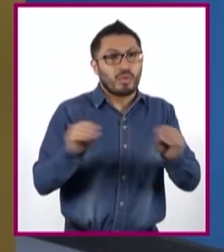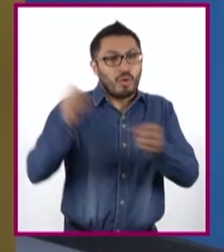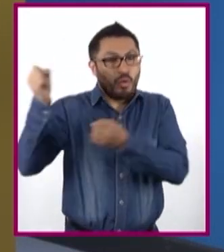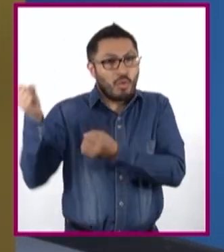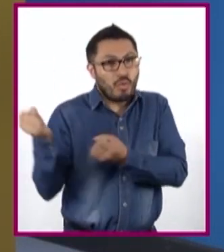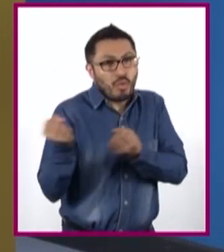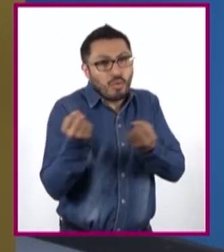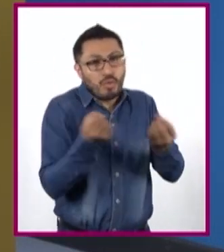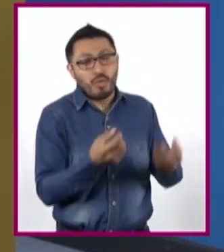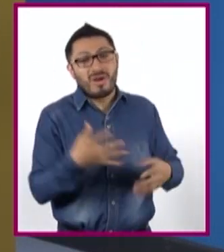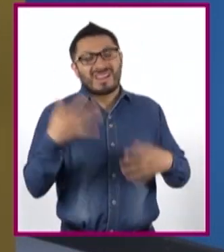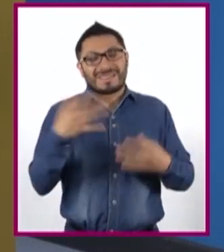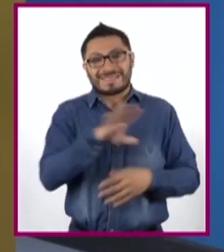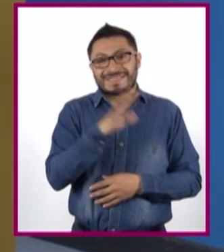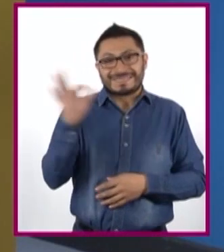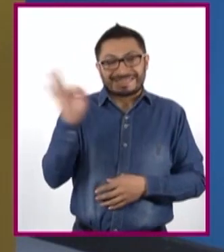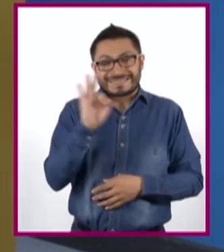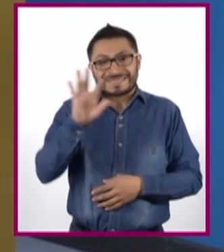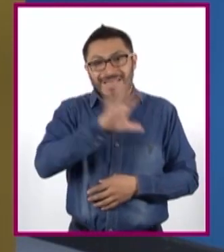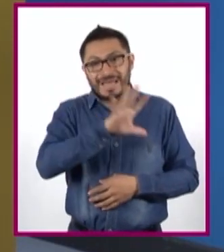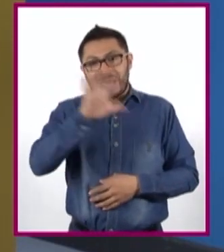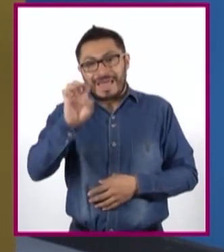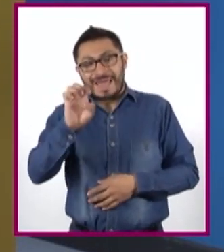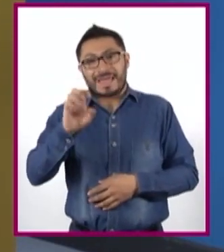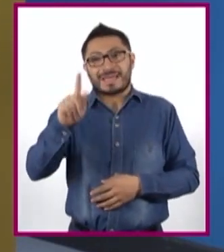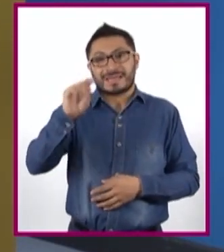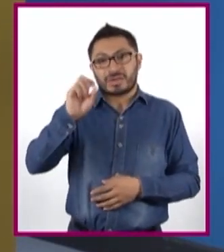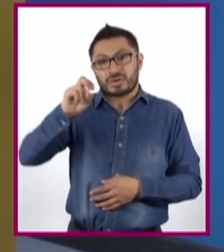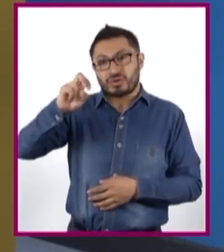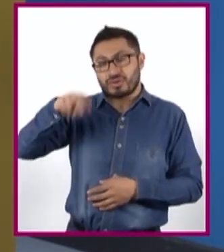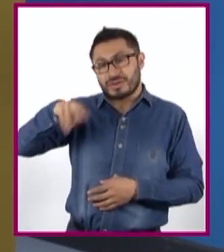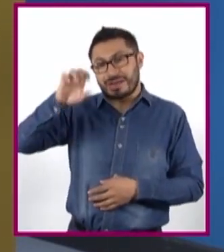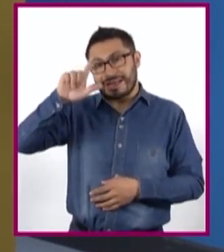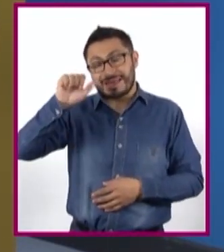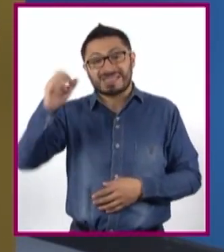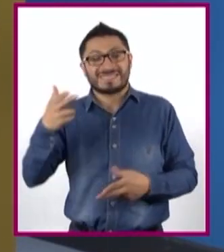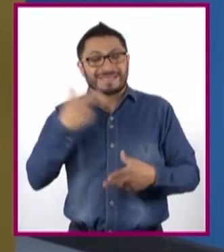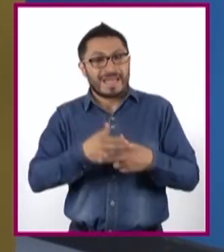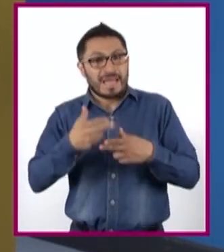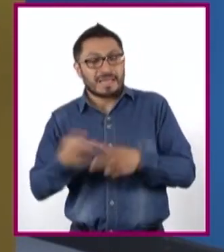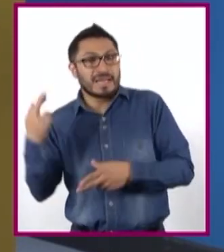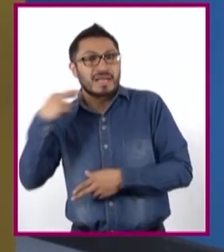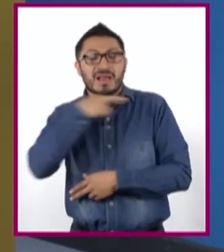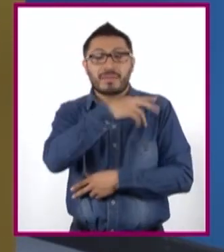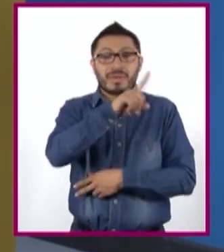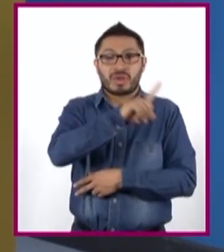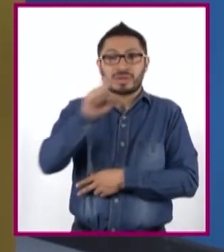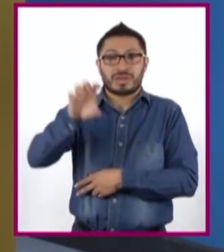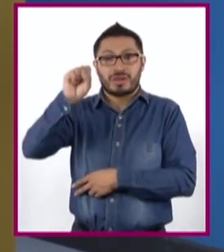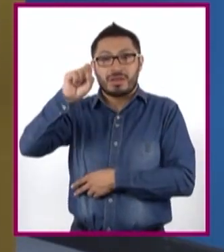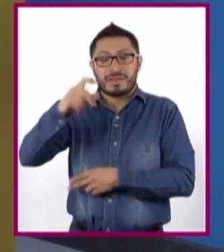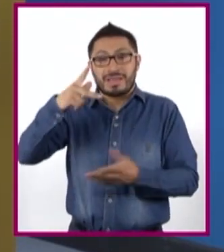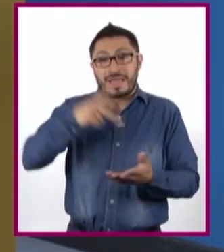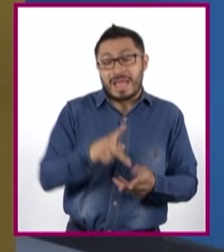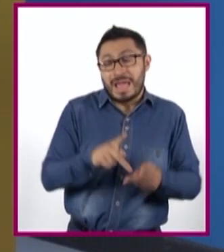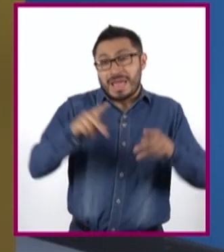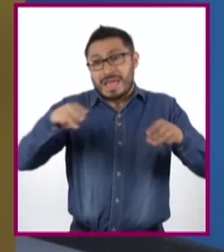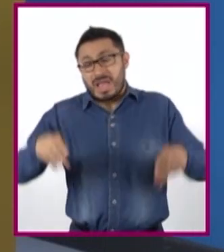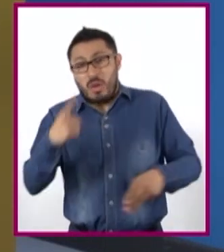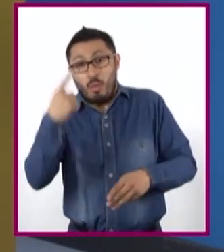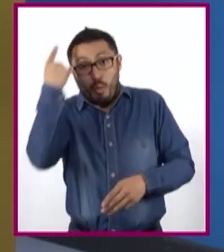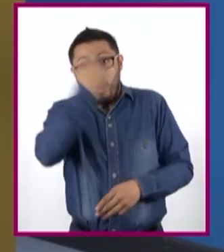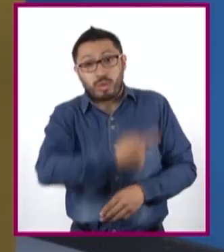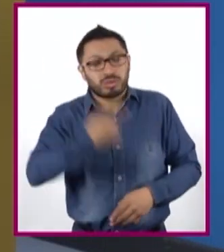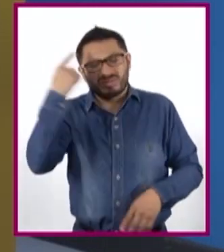toneladas, alcanzando velocidades hasta 160 kilómetros por hora. ¡Qué cantidad